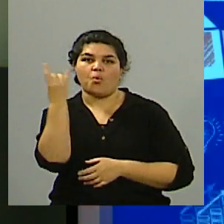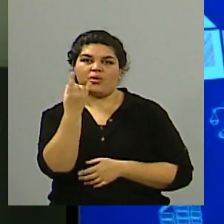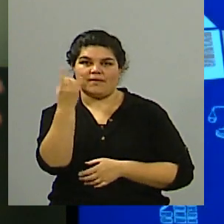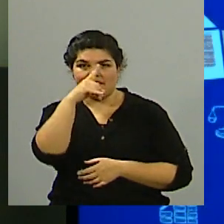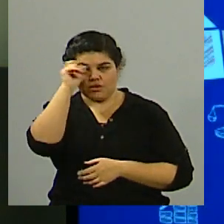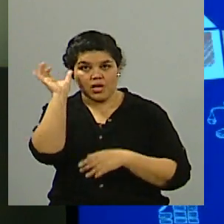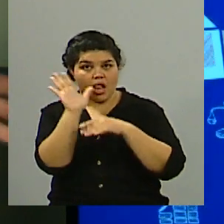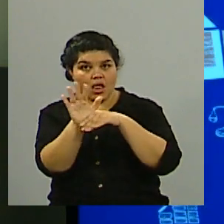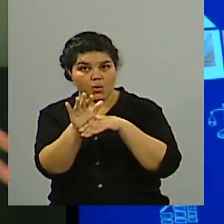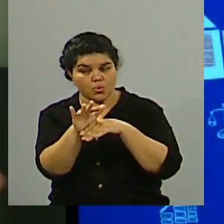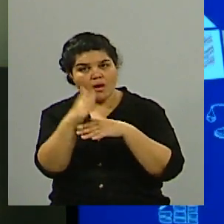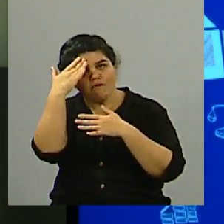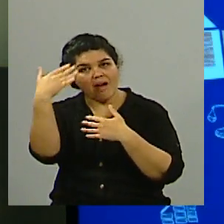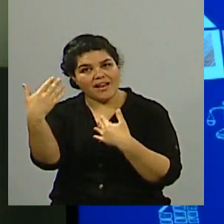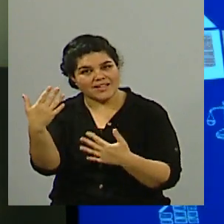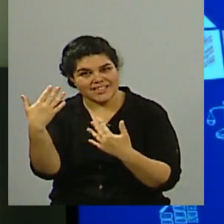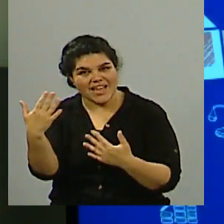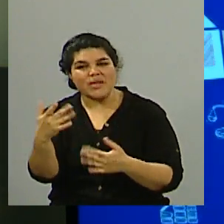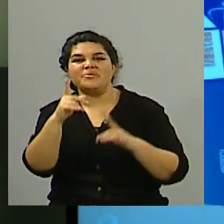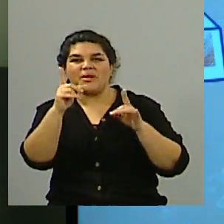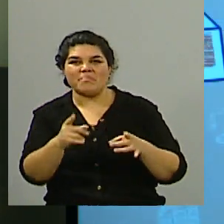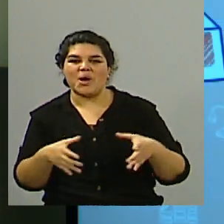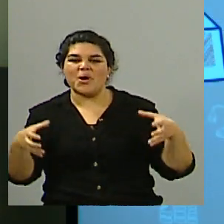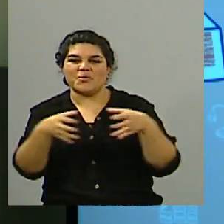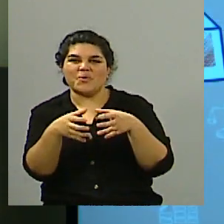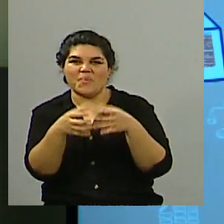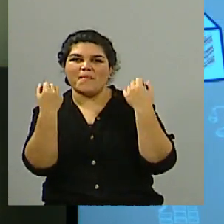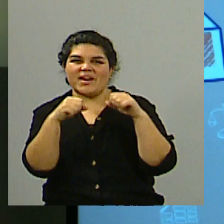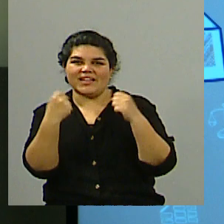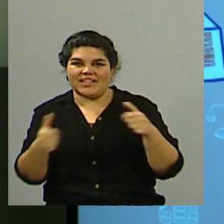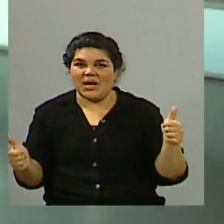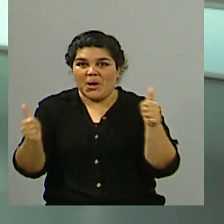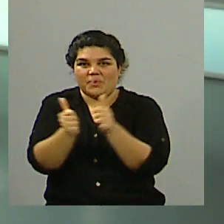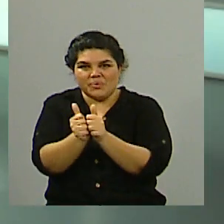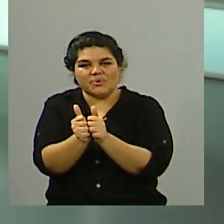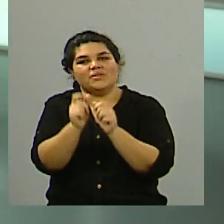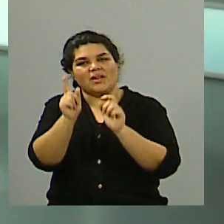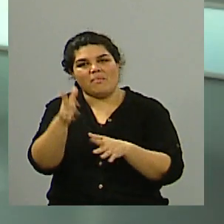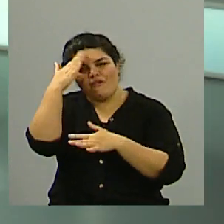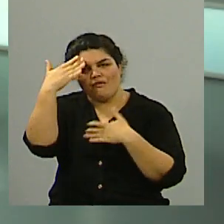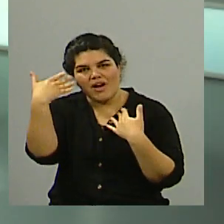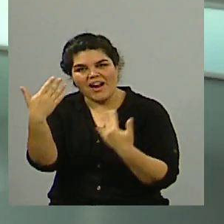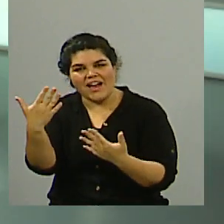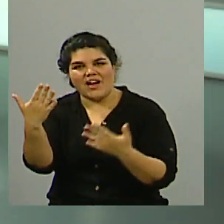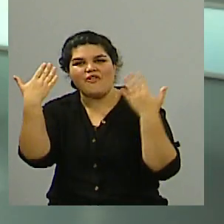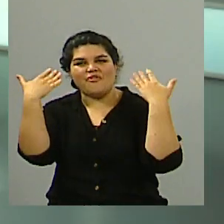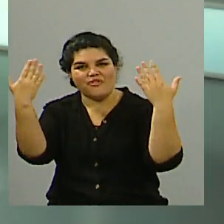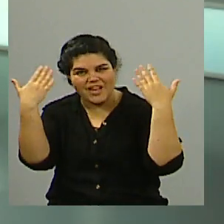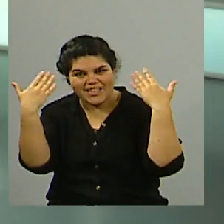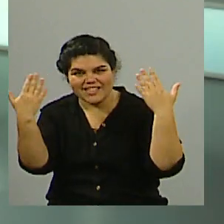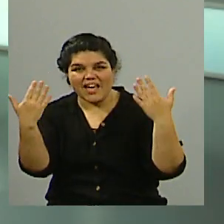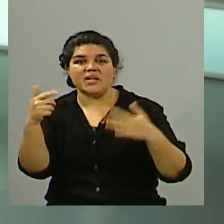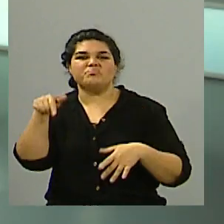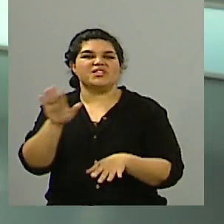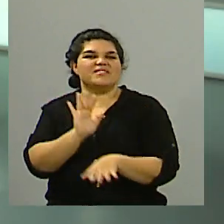todo de las personas que seguro que entrenan con ustedes y también les agradecen haber logrado esta técnica porque saben que es